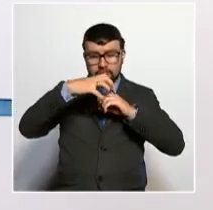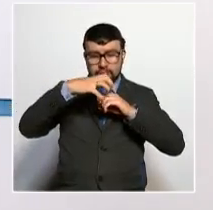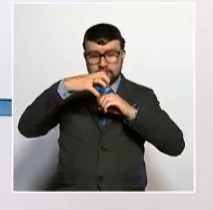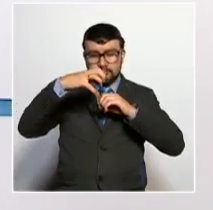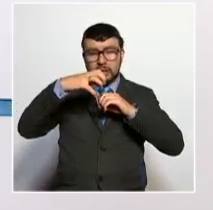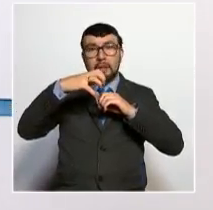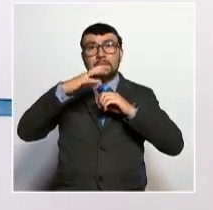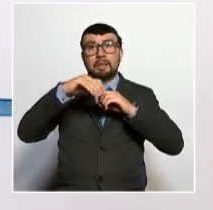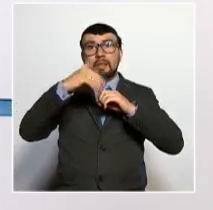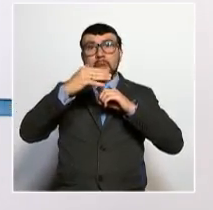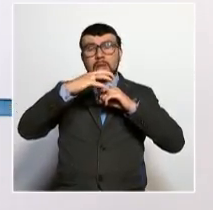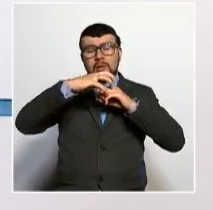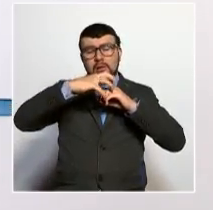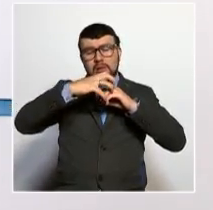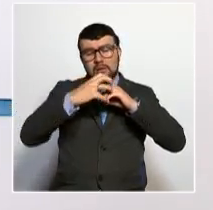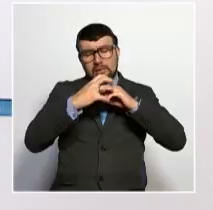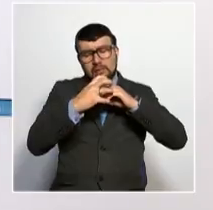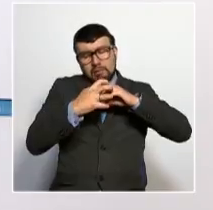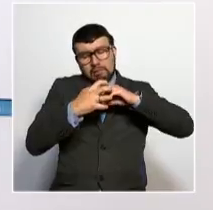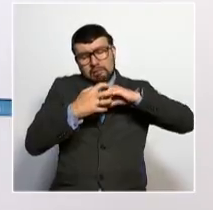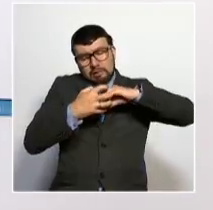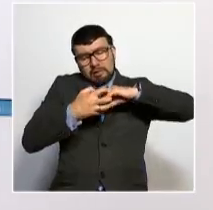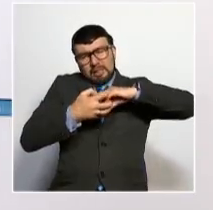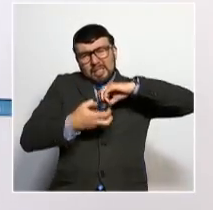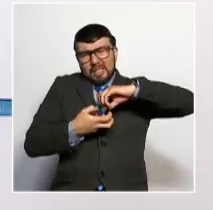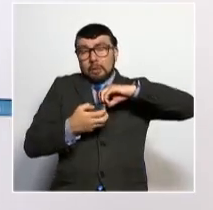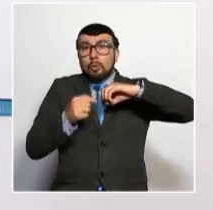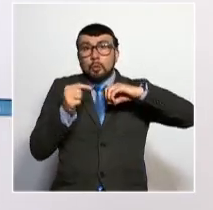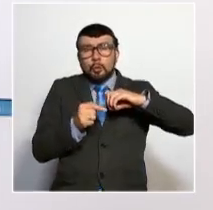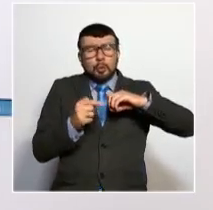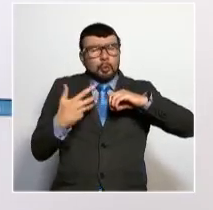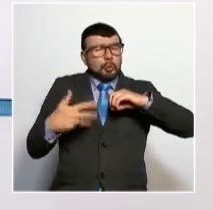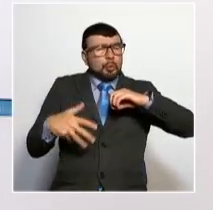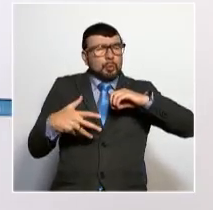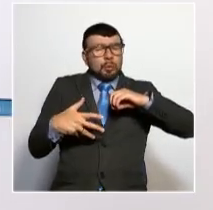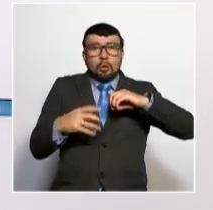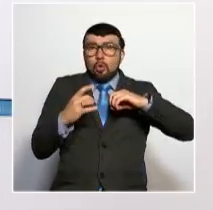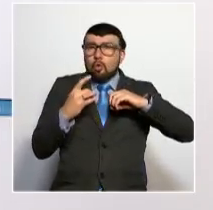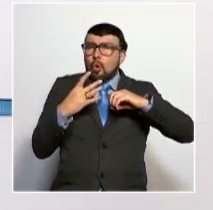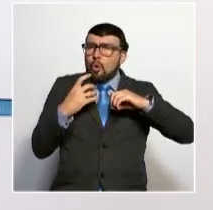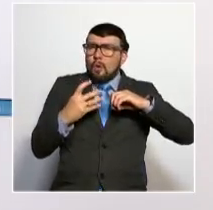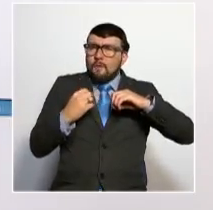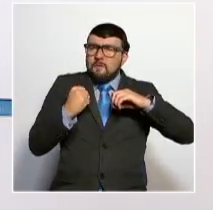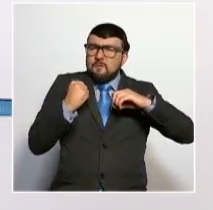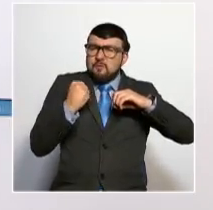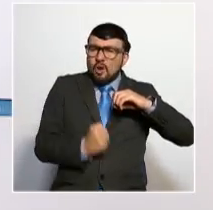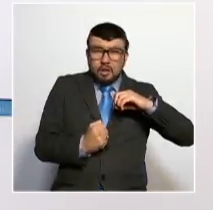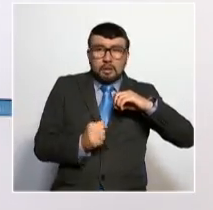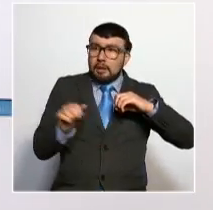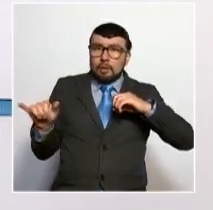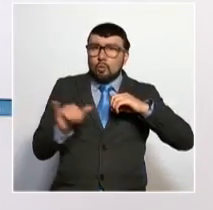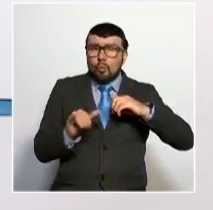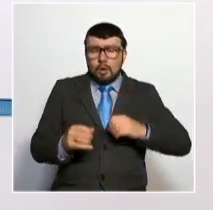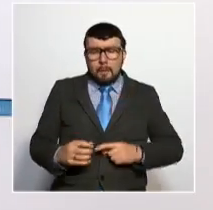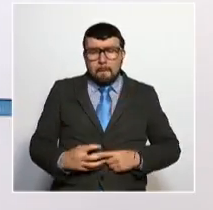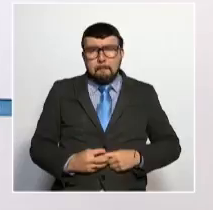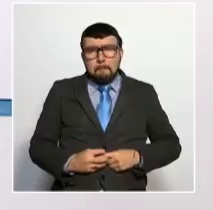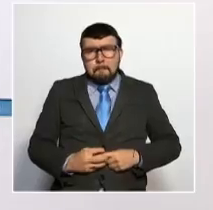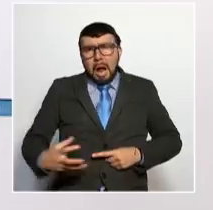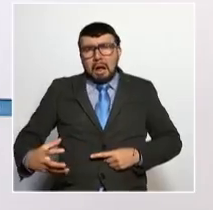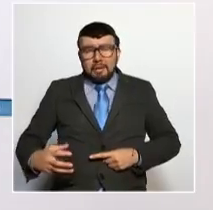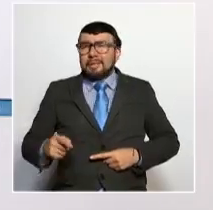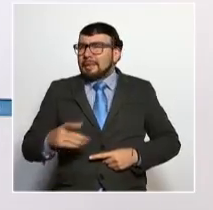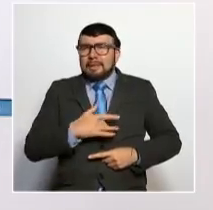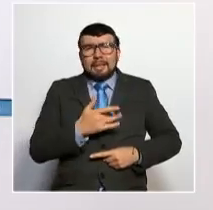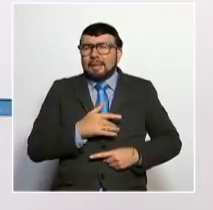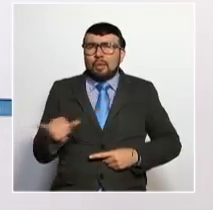rotar y a torcerse sobre su eje y cuando esto sucede va a causar un dolor tan fuerte como el de una apendicitis. Entonces la